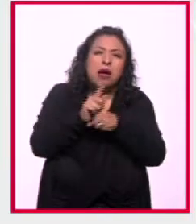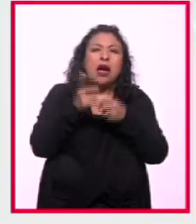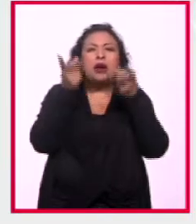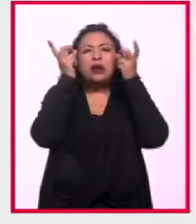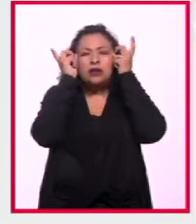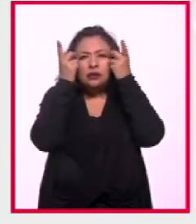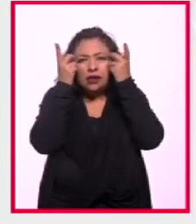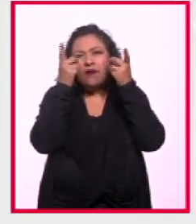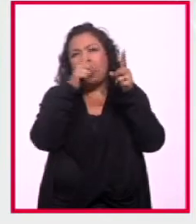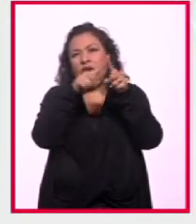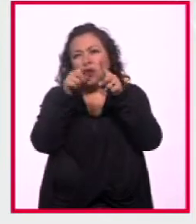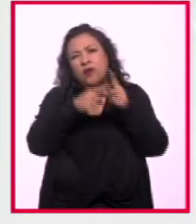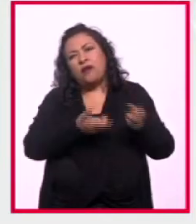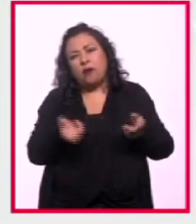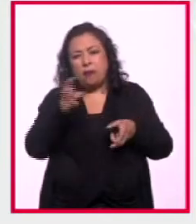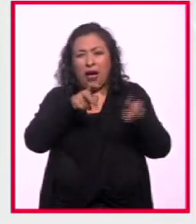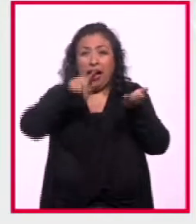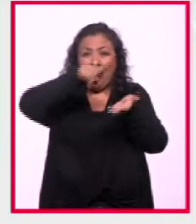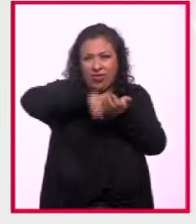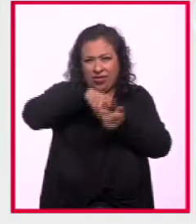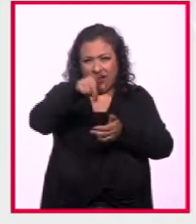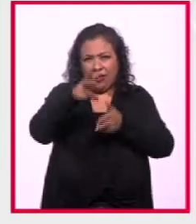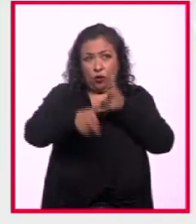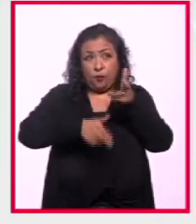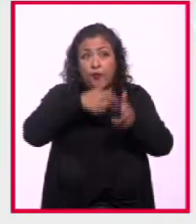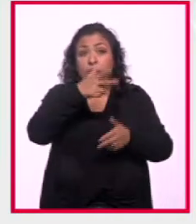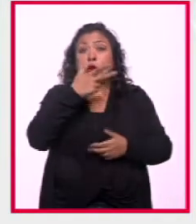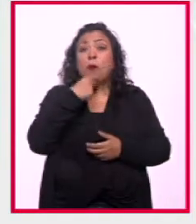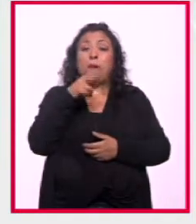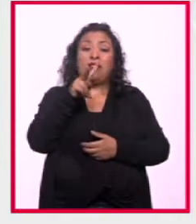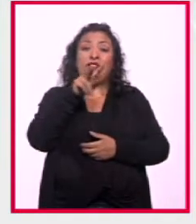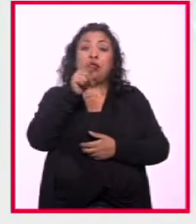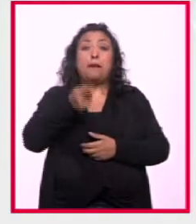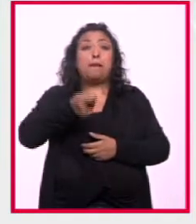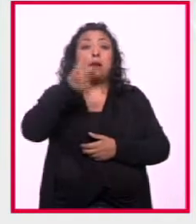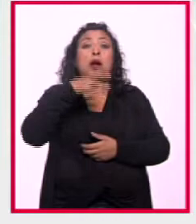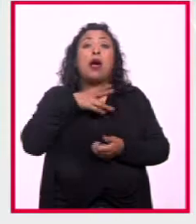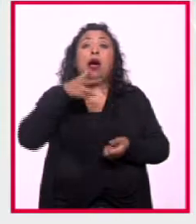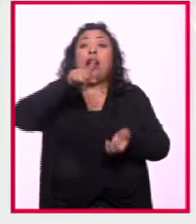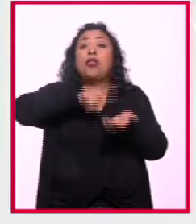para mí fue el primero que tuvo un hospital ambulante